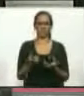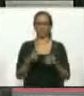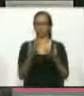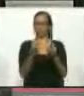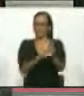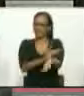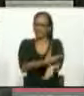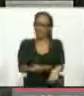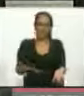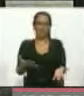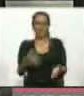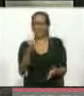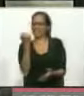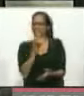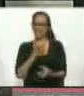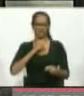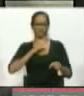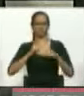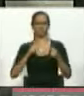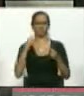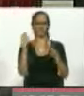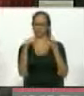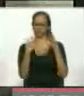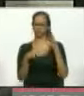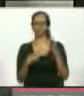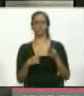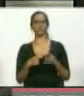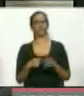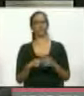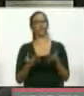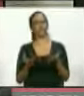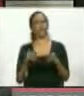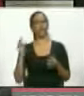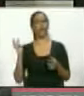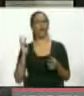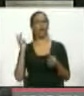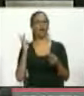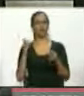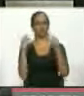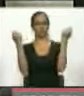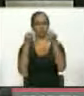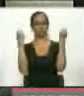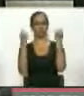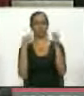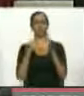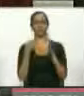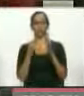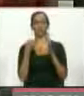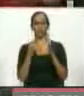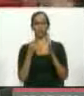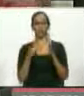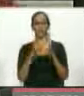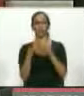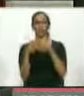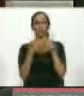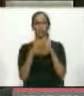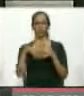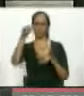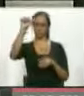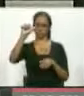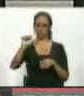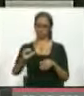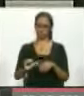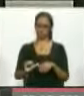asesina dictatorial etcétera etcétera y el washington post y el instituto de massachusetts hacer un análisis pormenorizado